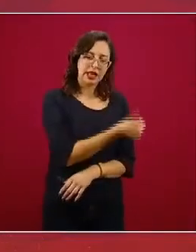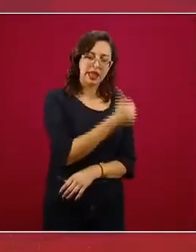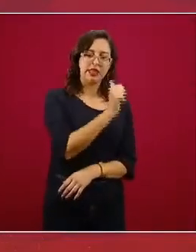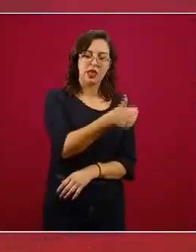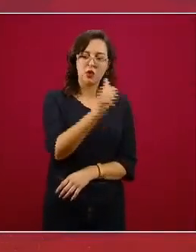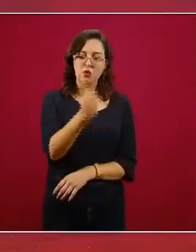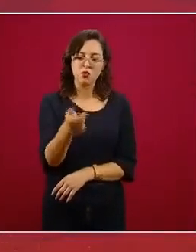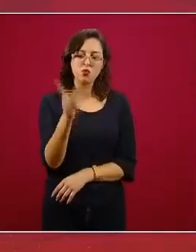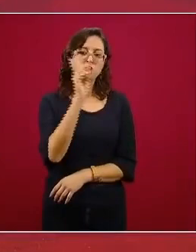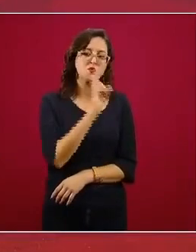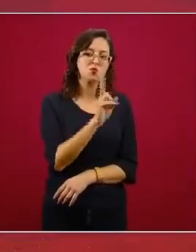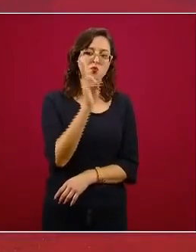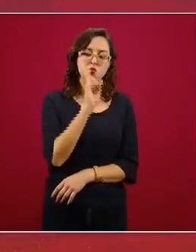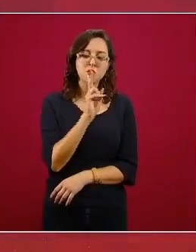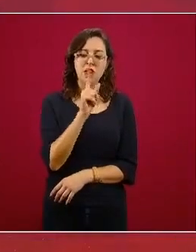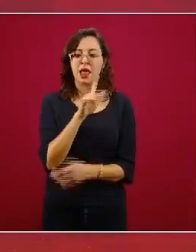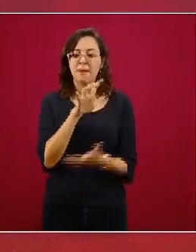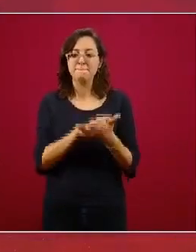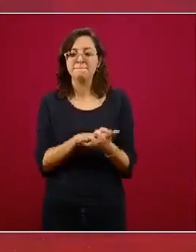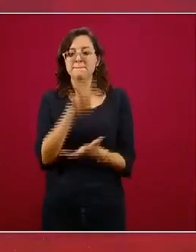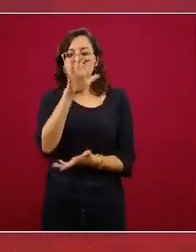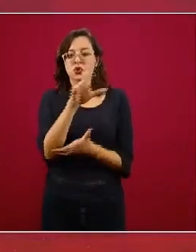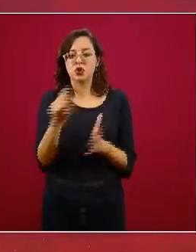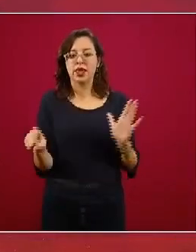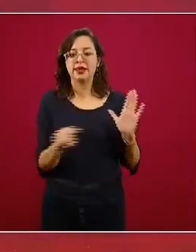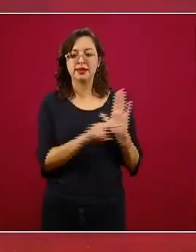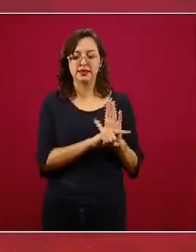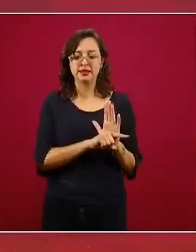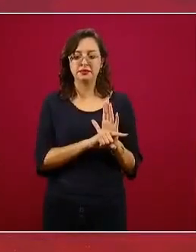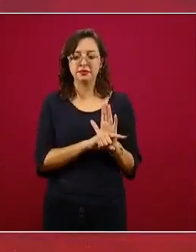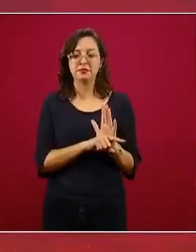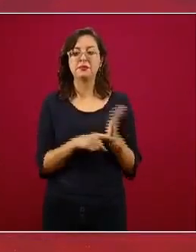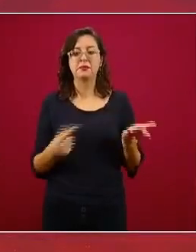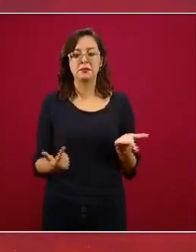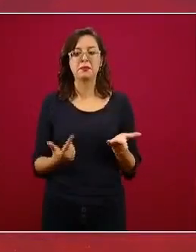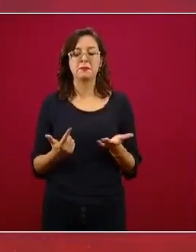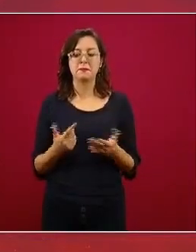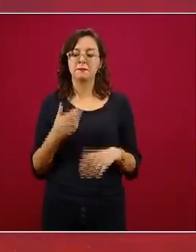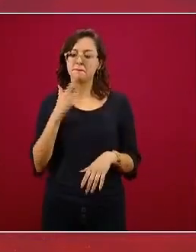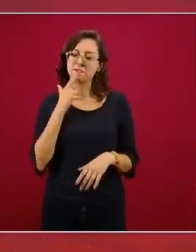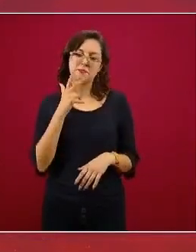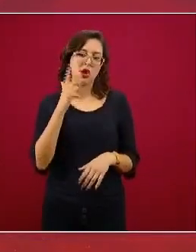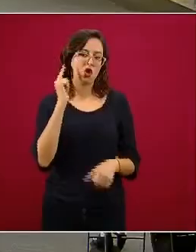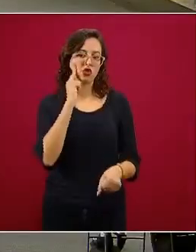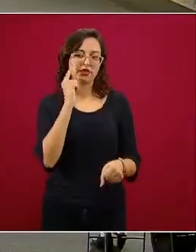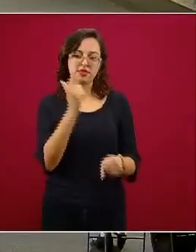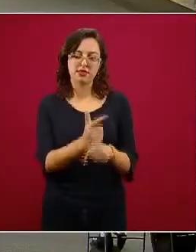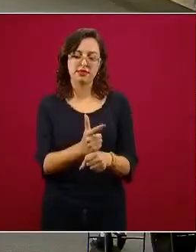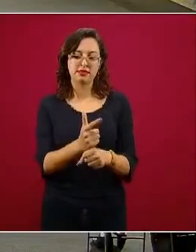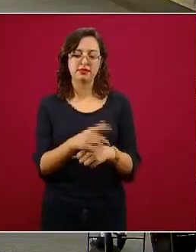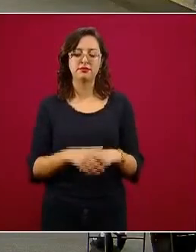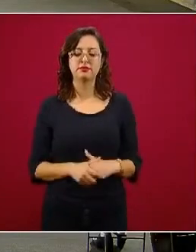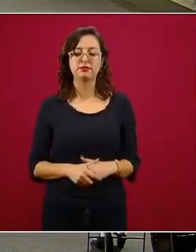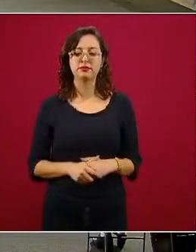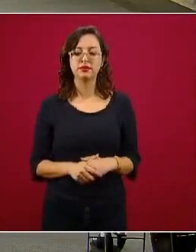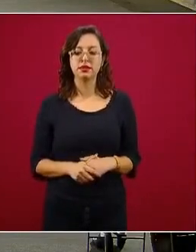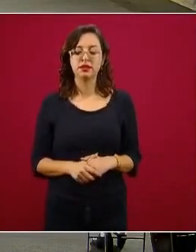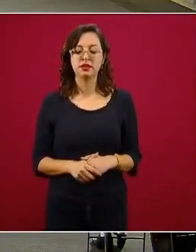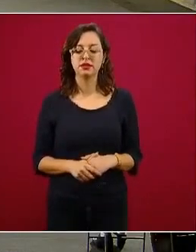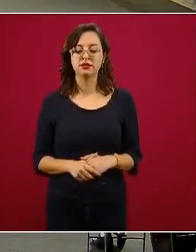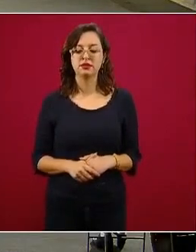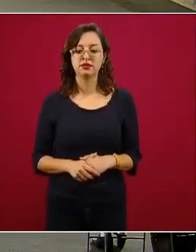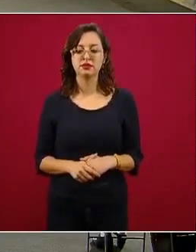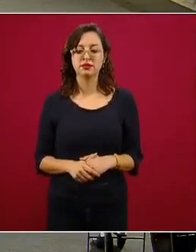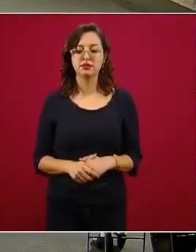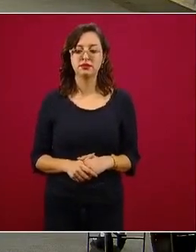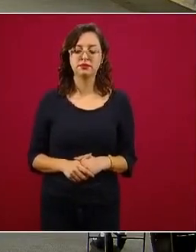como verán, dado que la mayoría van a salir negativas, entonces implica mayor eficiencia en el diagnóstico. ¿La próxima semana,